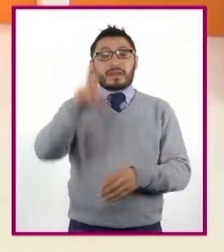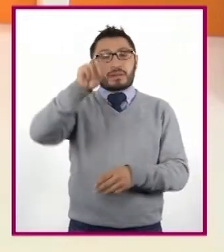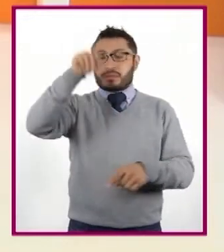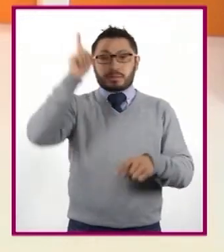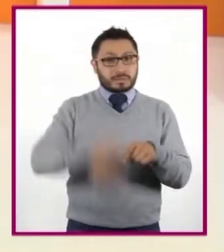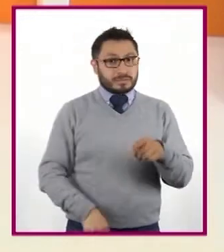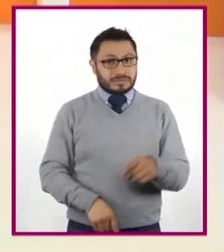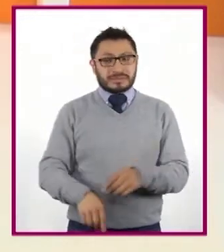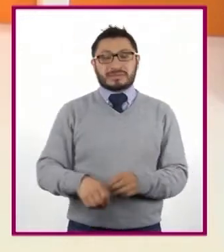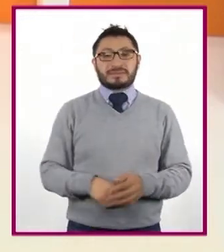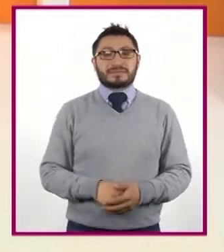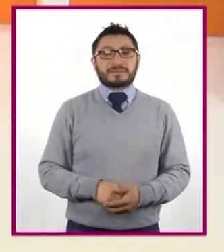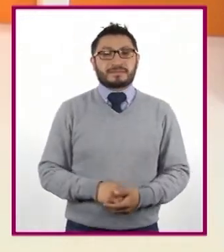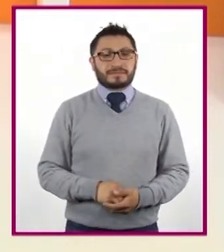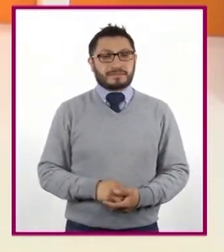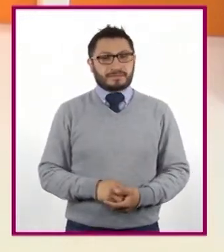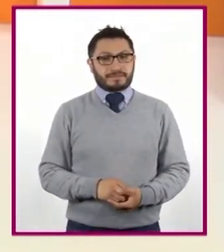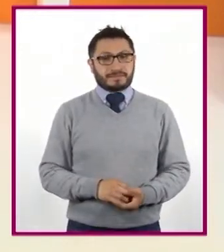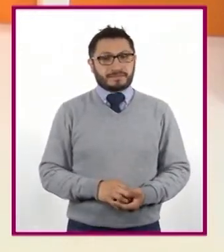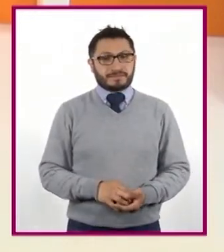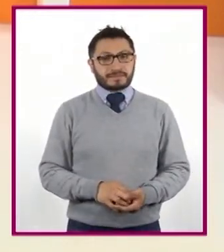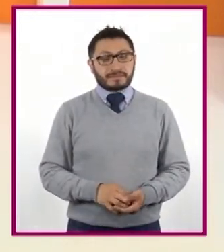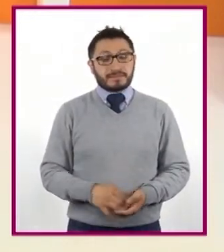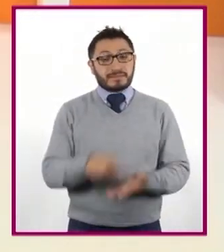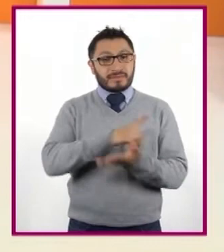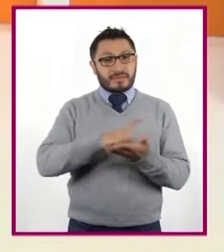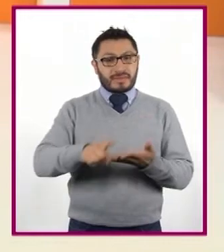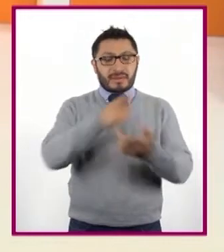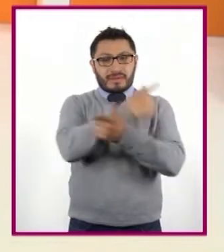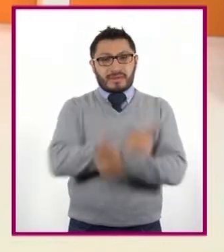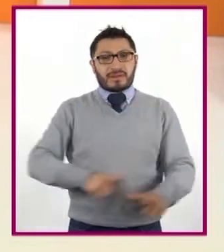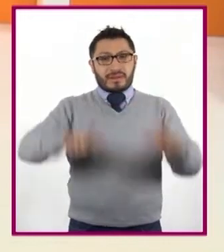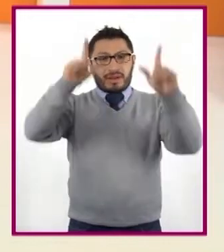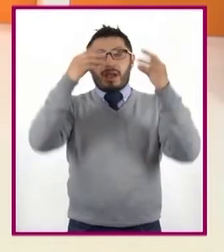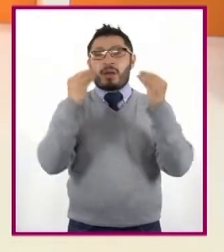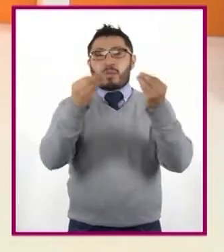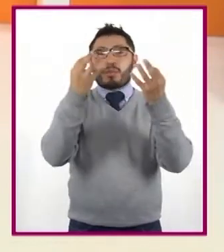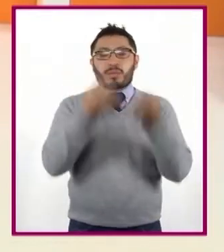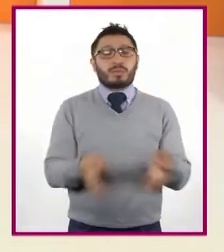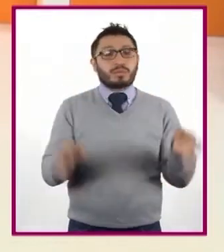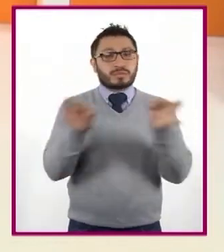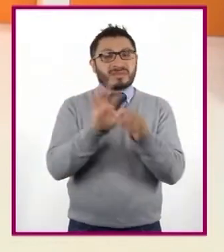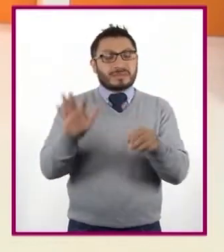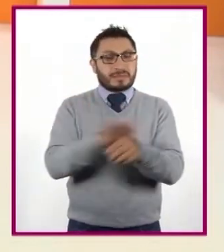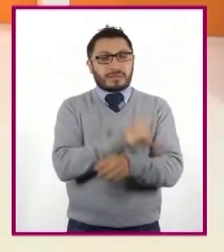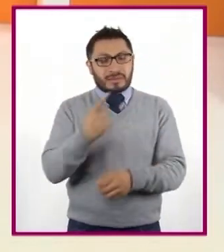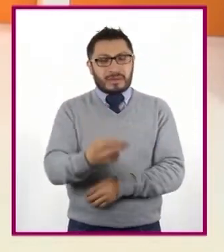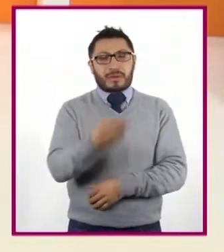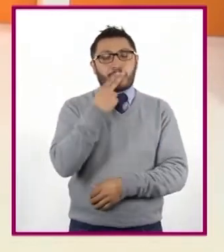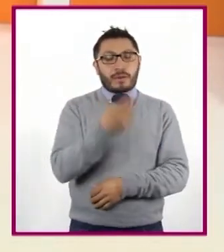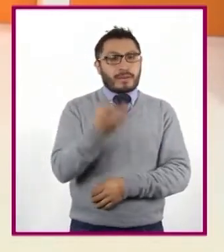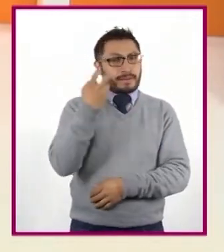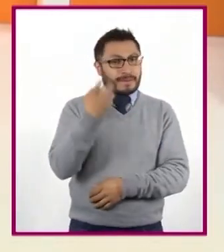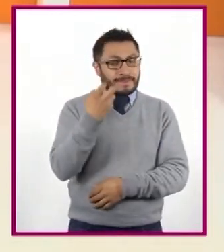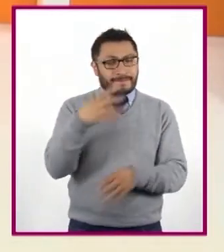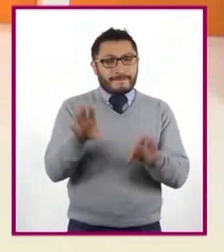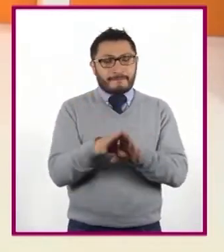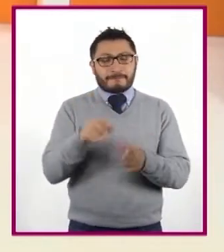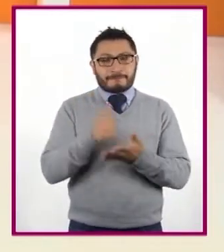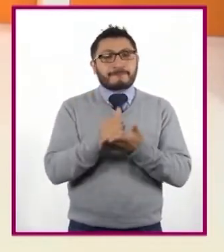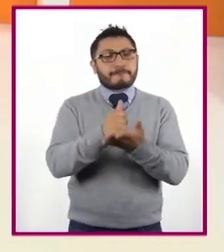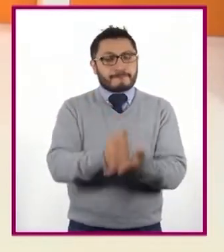e inalienables. El derecho a la libertad es muy importante porque su ejercicio permite el